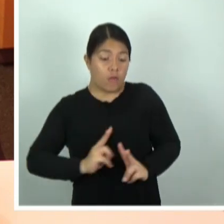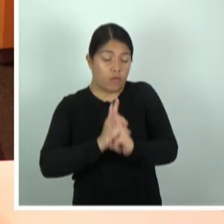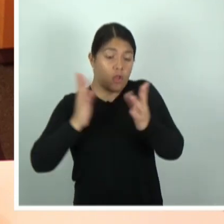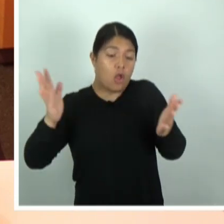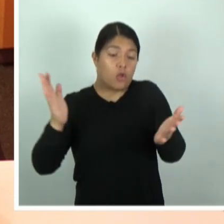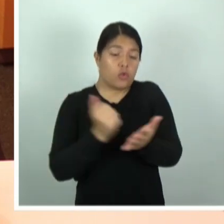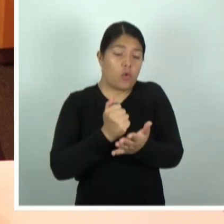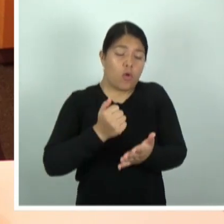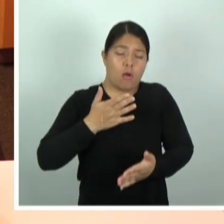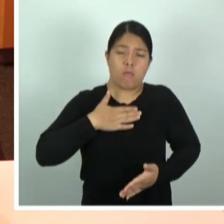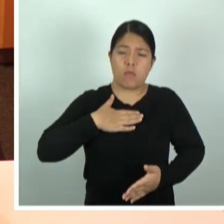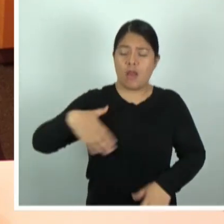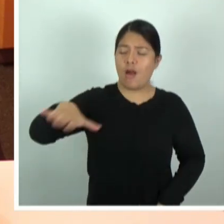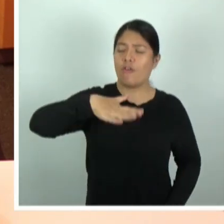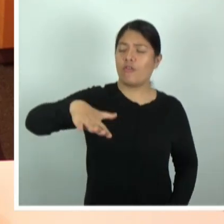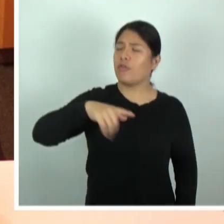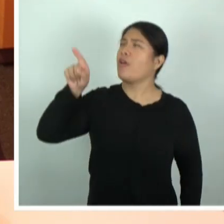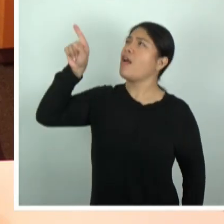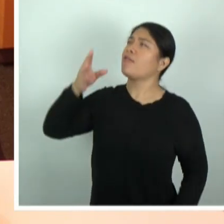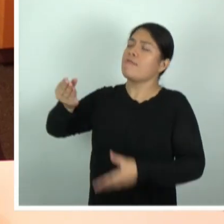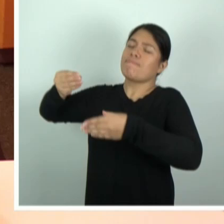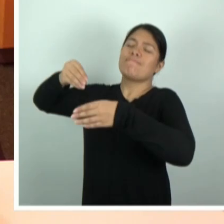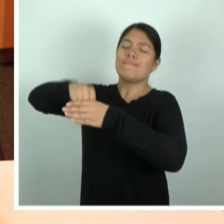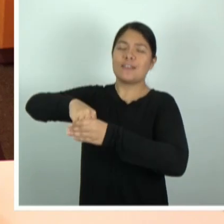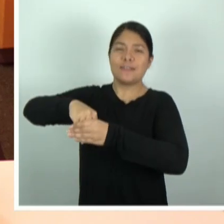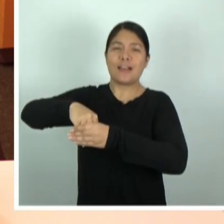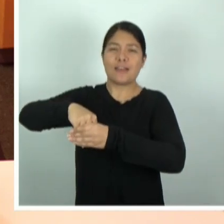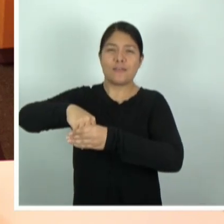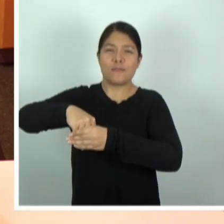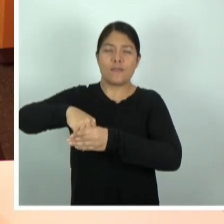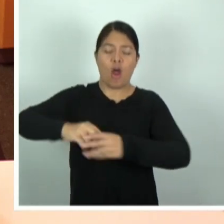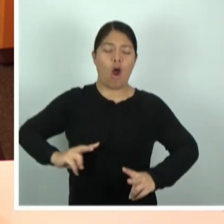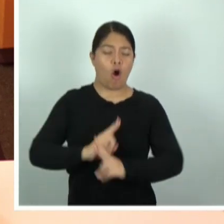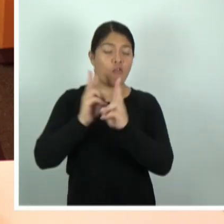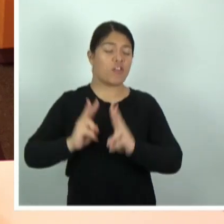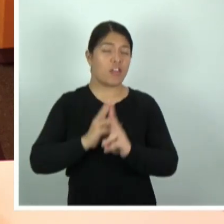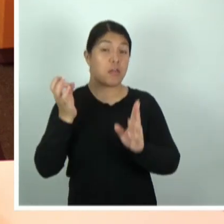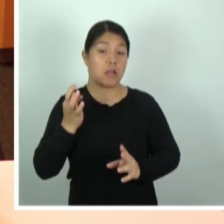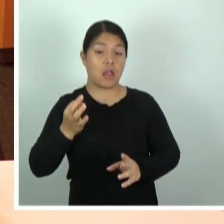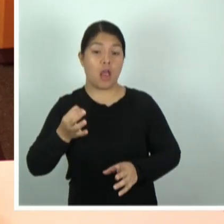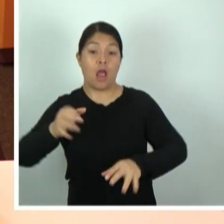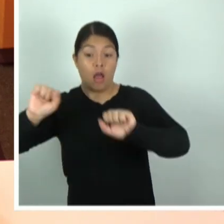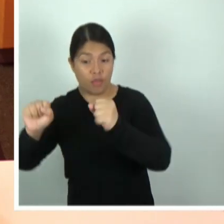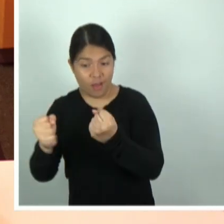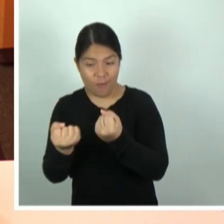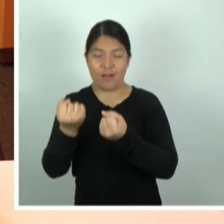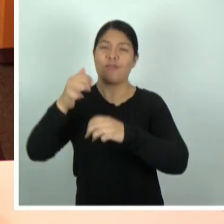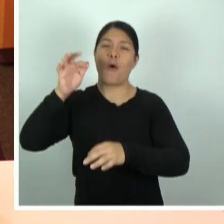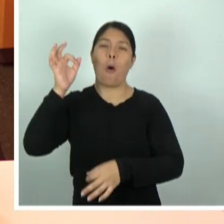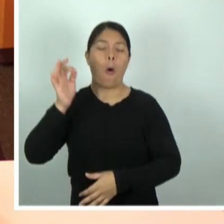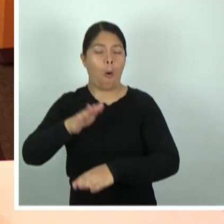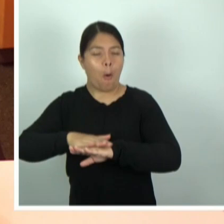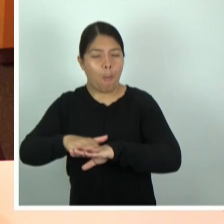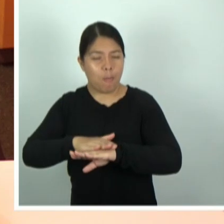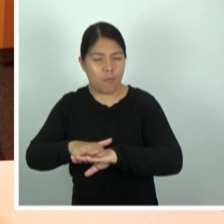ti. Todas mis fuentes, la fuente de la salvación, del perdón y la